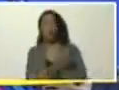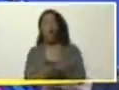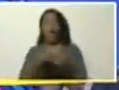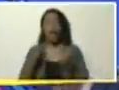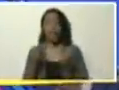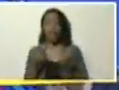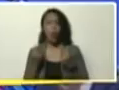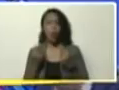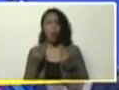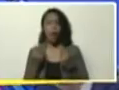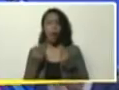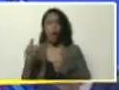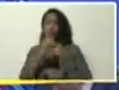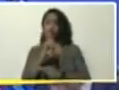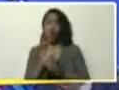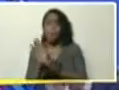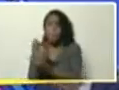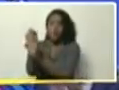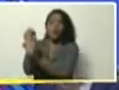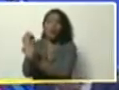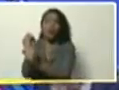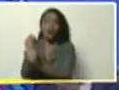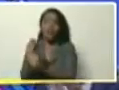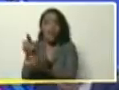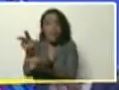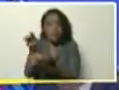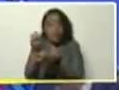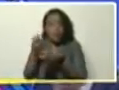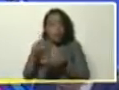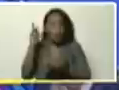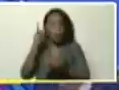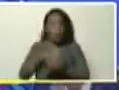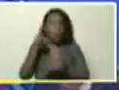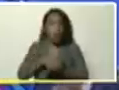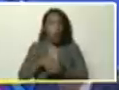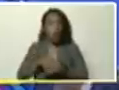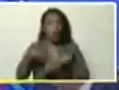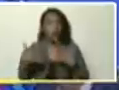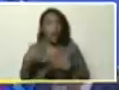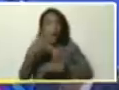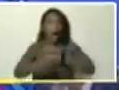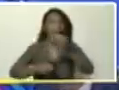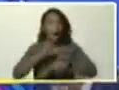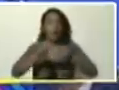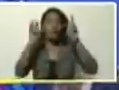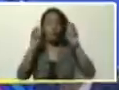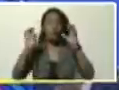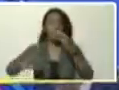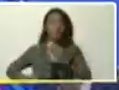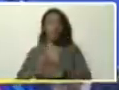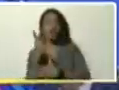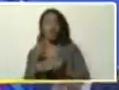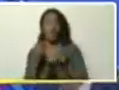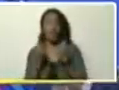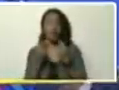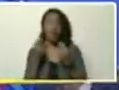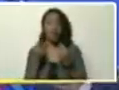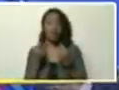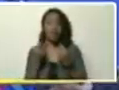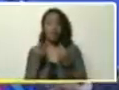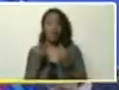economía no dependiente del ingreso petrolero, que genere nuevas fuentes de riqueza y